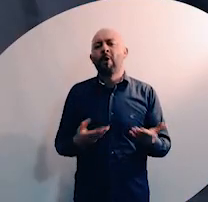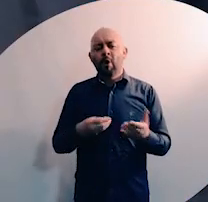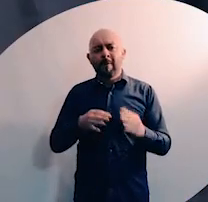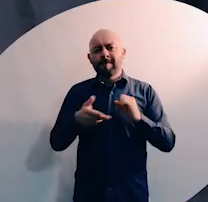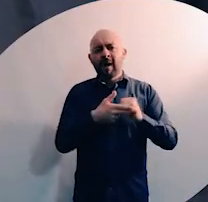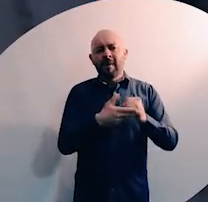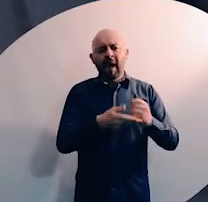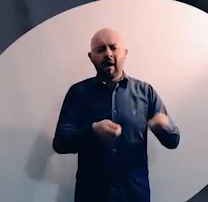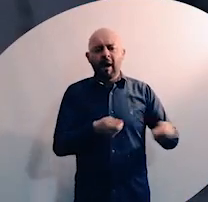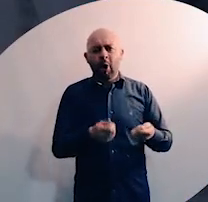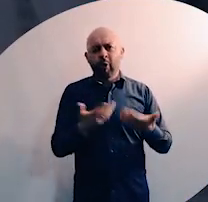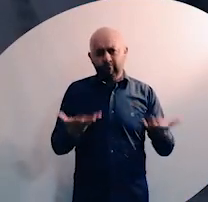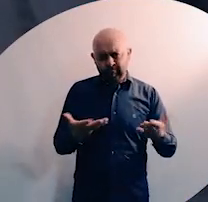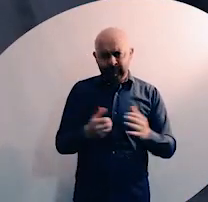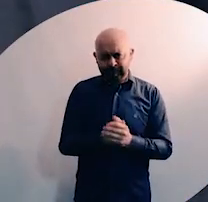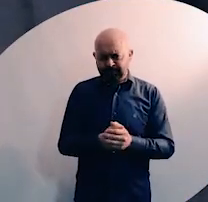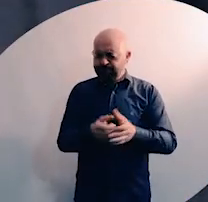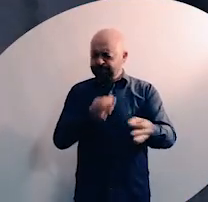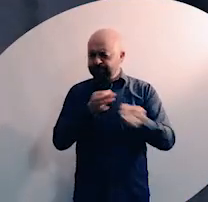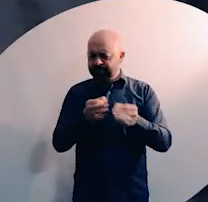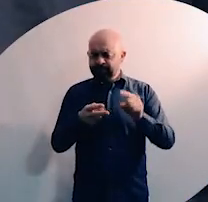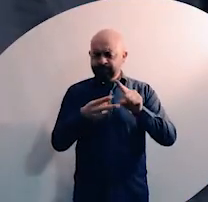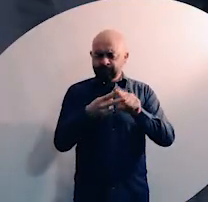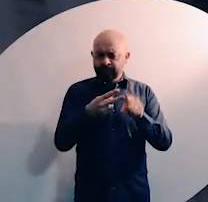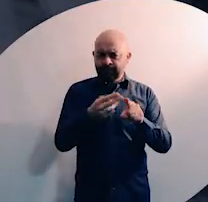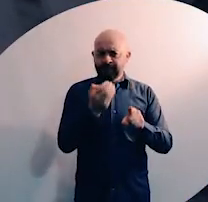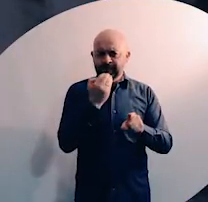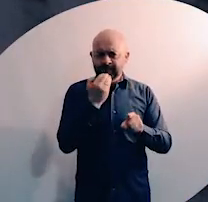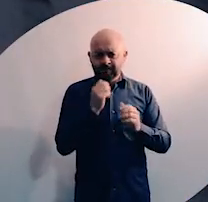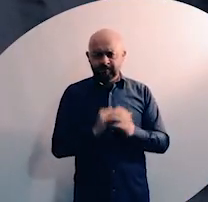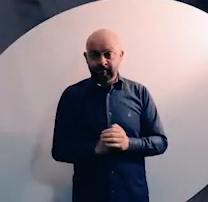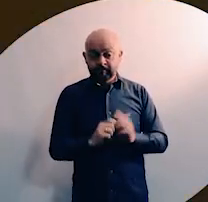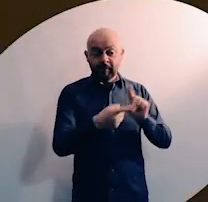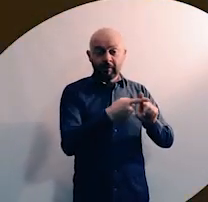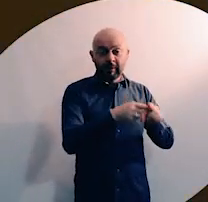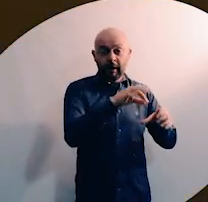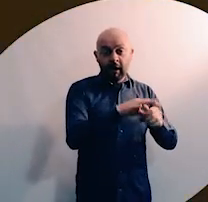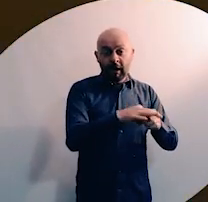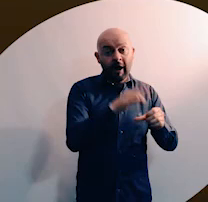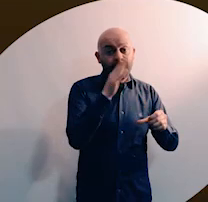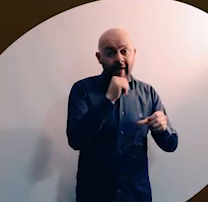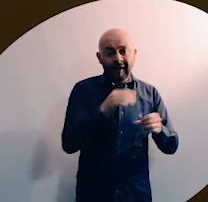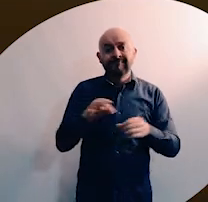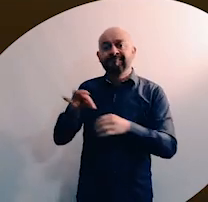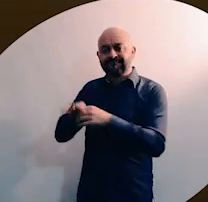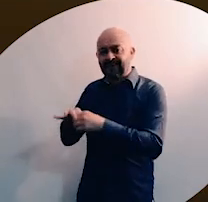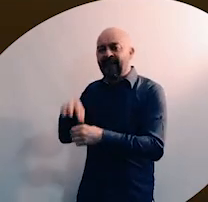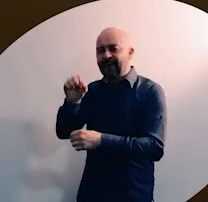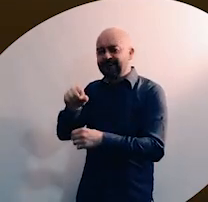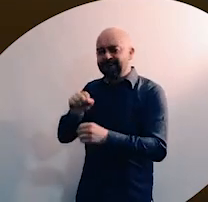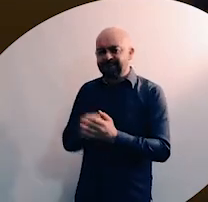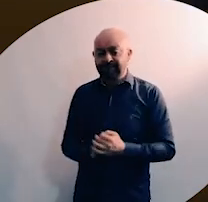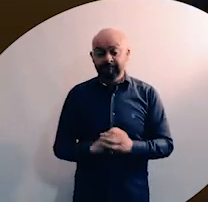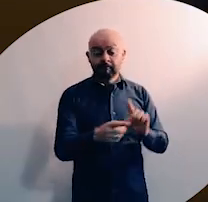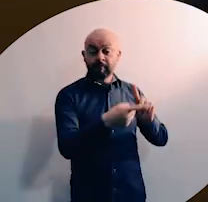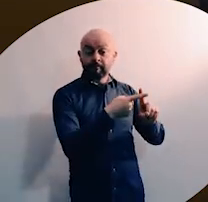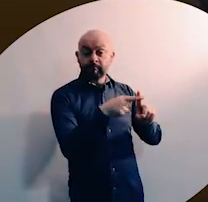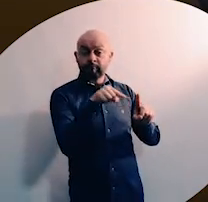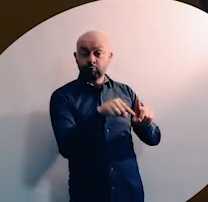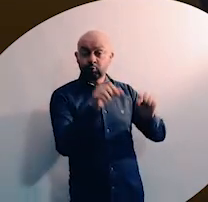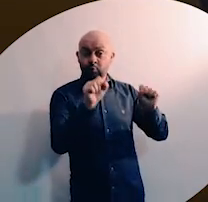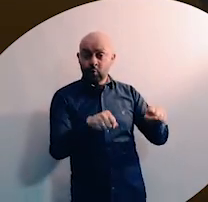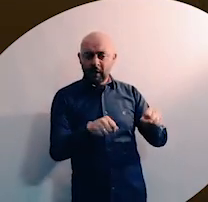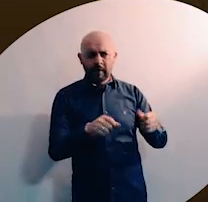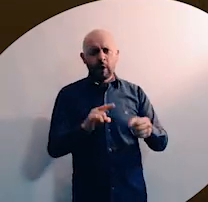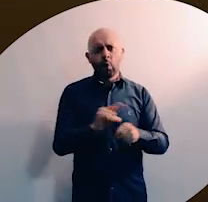Déjenme lo ilustro con dos ejemplos, uno en el que no se ahorra y uno en donde sí. En el primer caso, si usted va a utilizar su